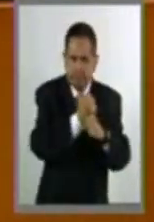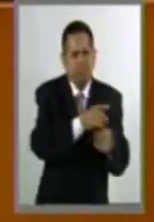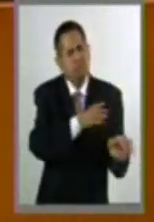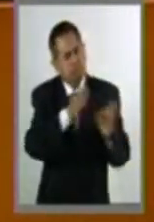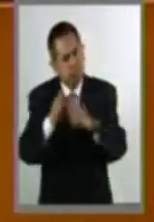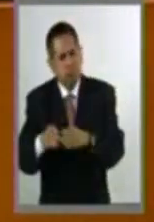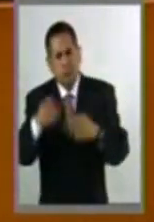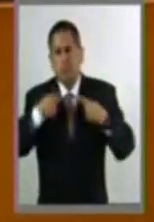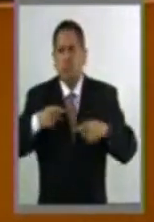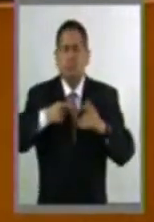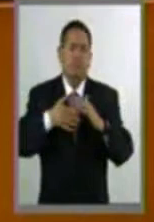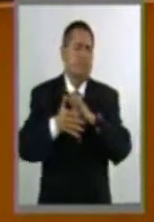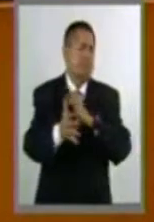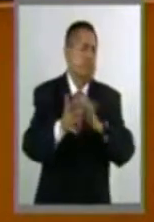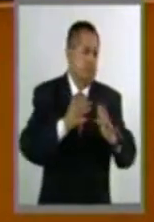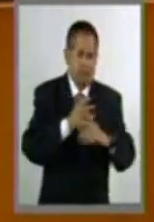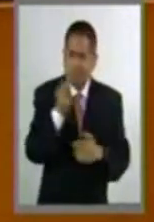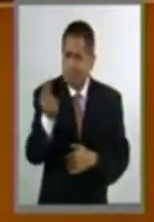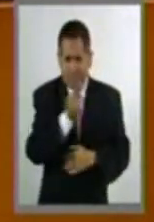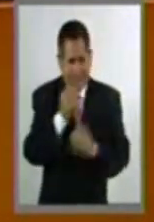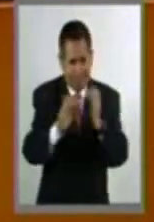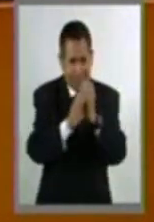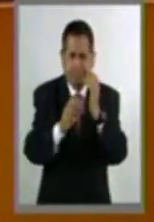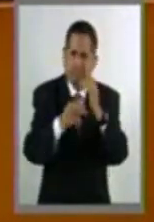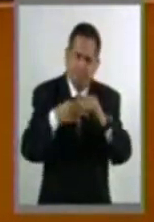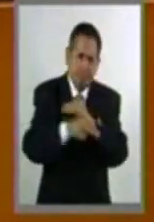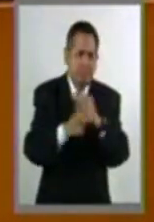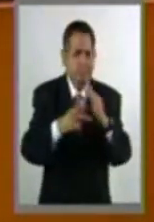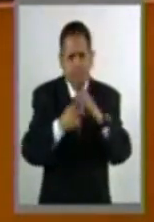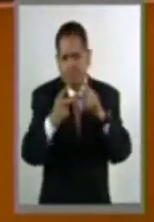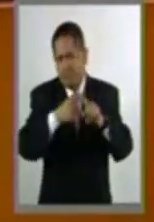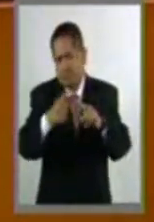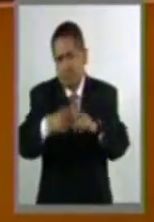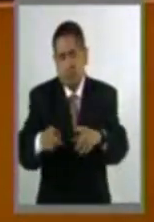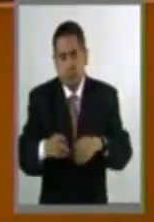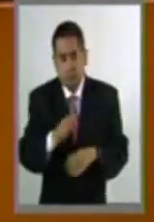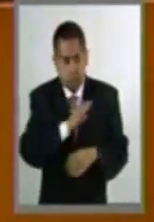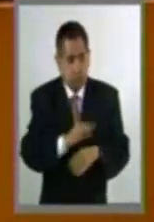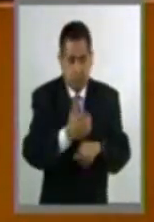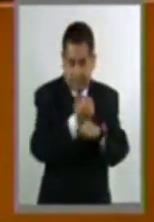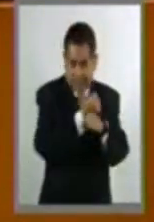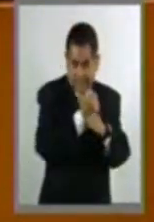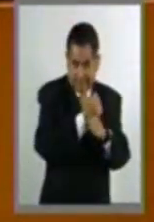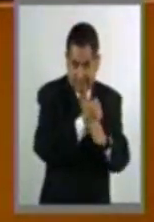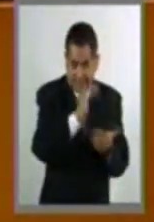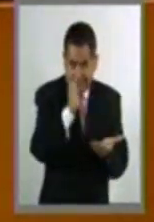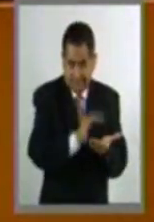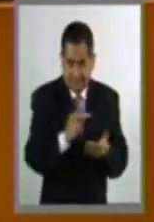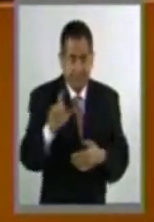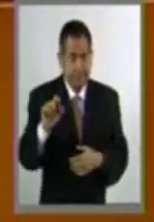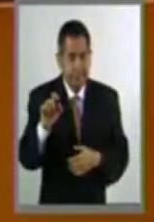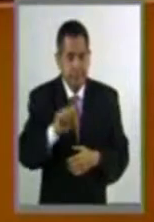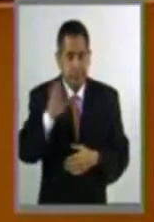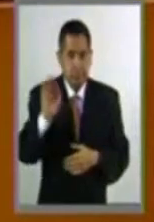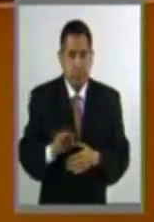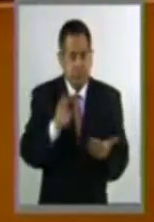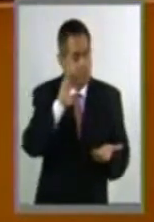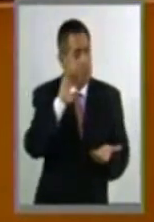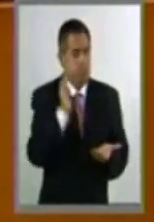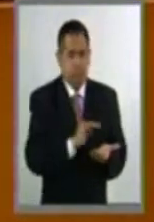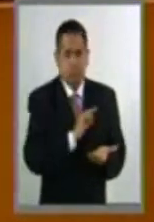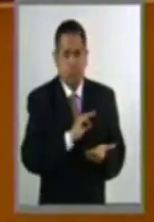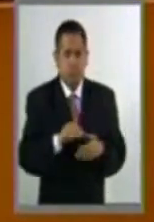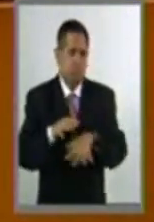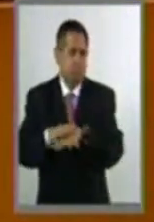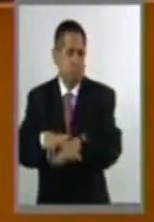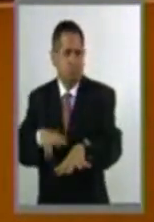que para el caso del transporte escolar es capaz de disminuir hasta el 20% del tránsito vehicular en horas pico y